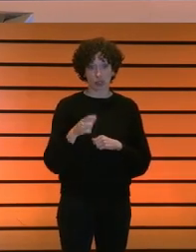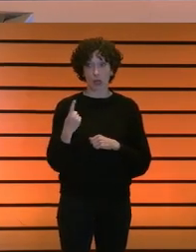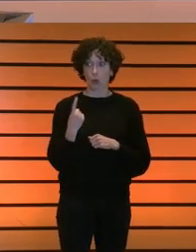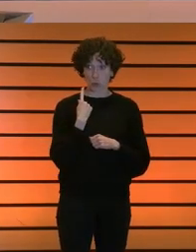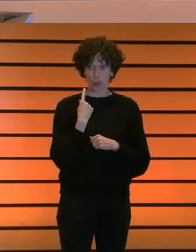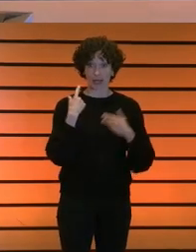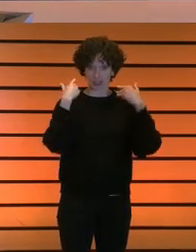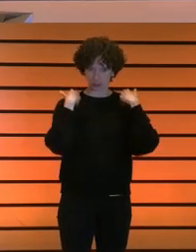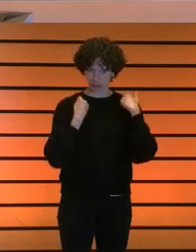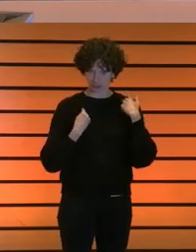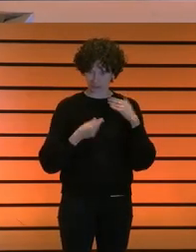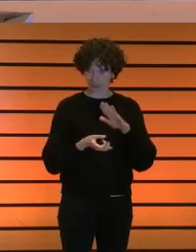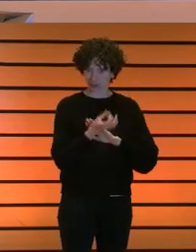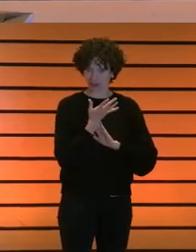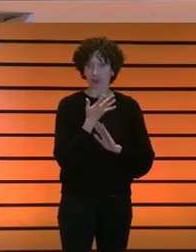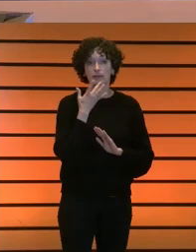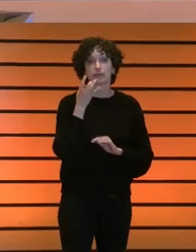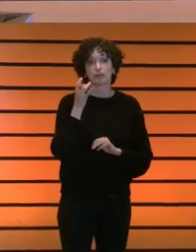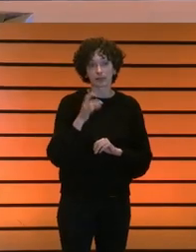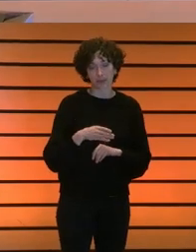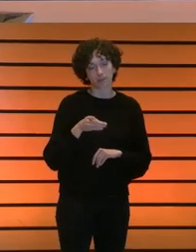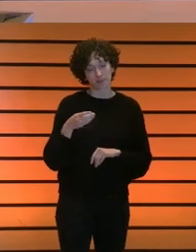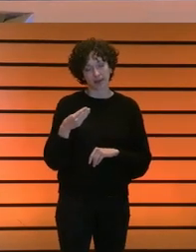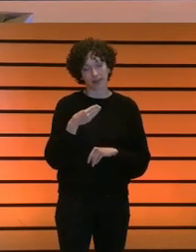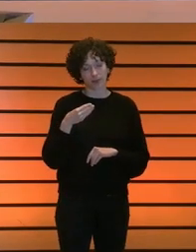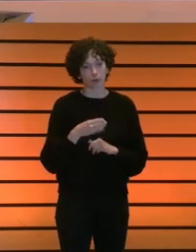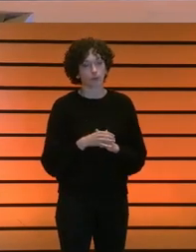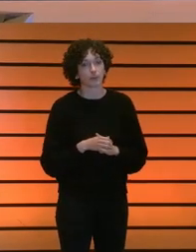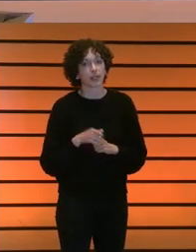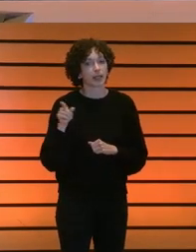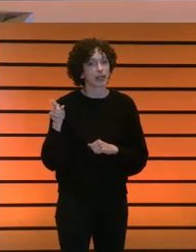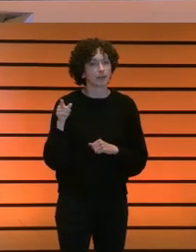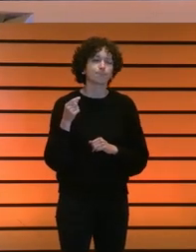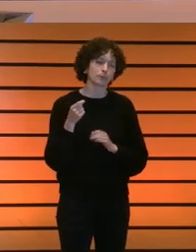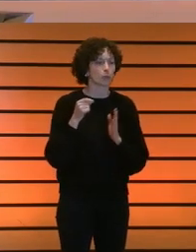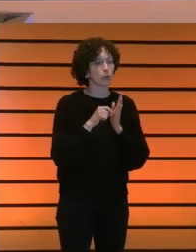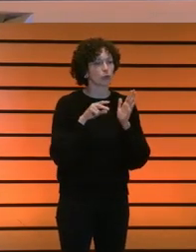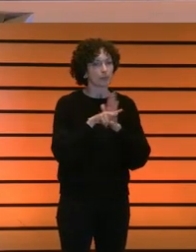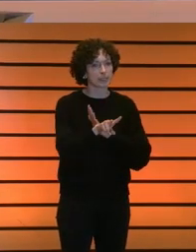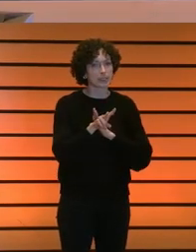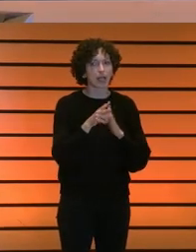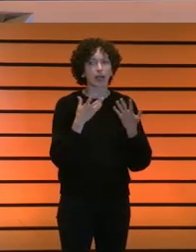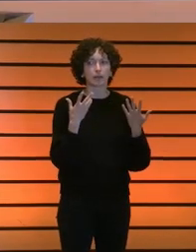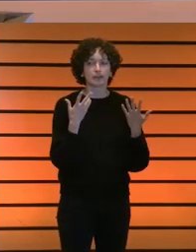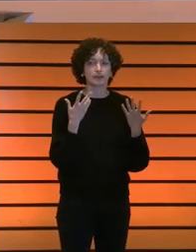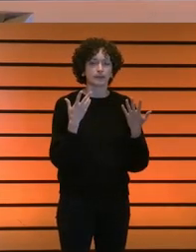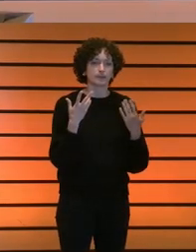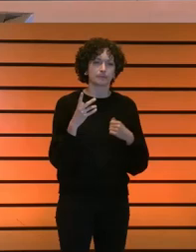de ese lío es Benedicto y tiene una mirada pues tremendamente